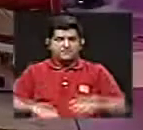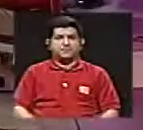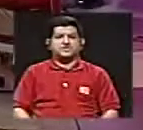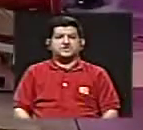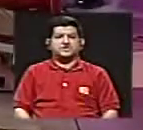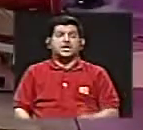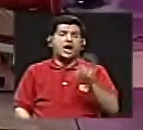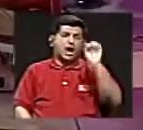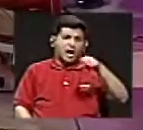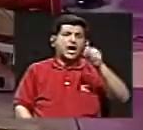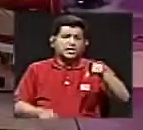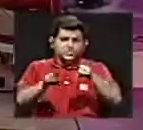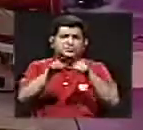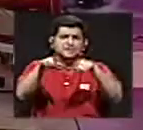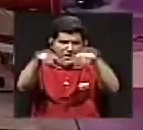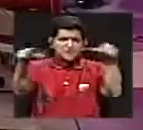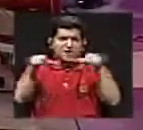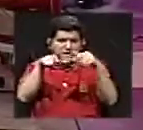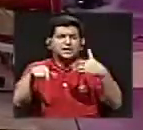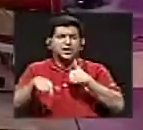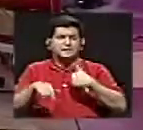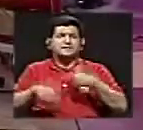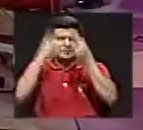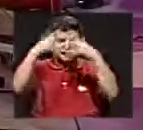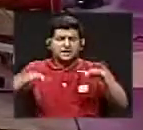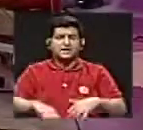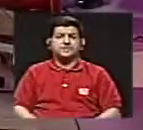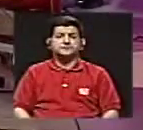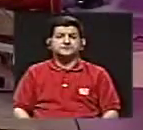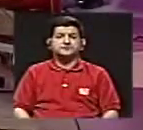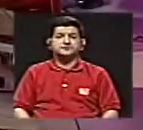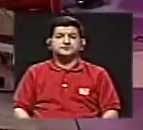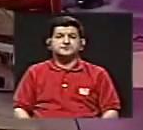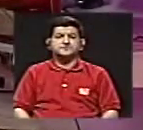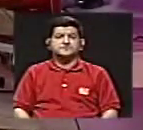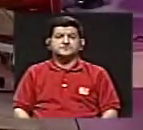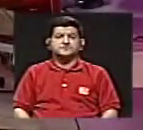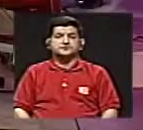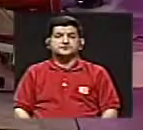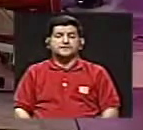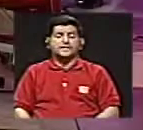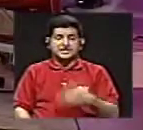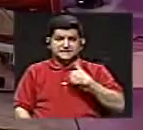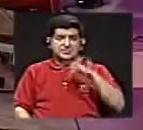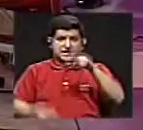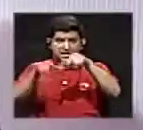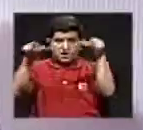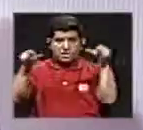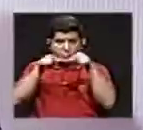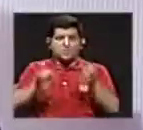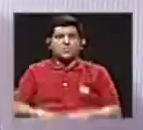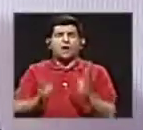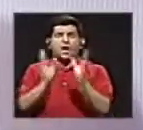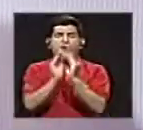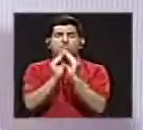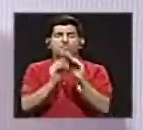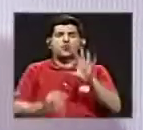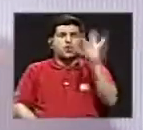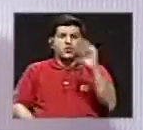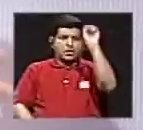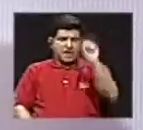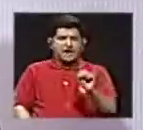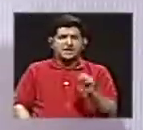Caribe. Hay una página. Hay una página, sí. Hay una página del Foro del Caribe Sur. Caribe Sur. Entonces,